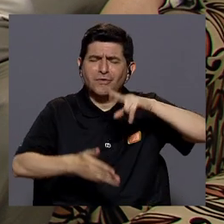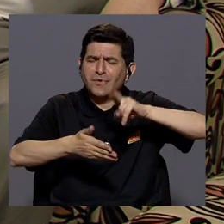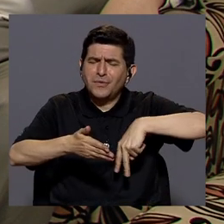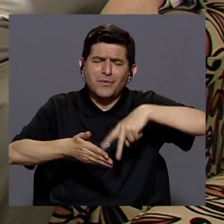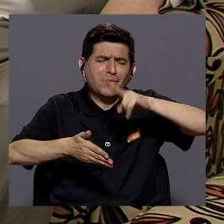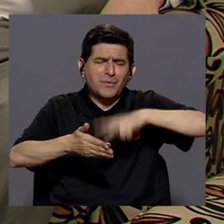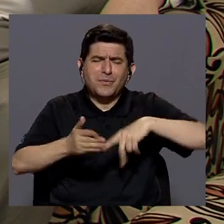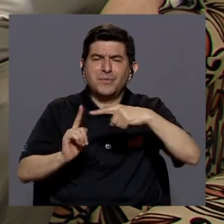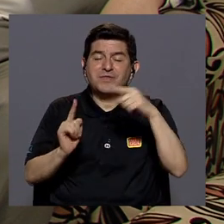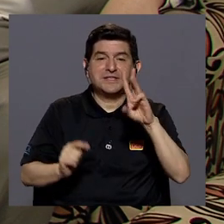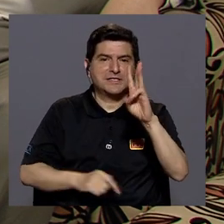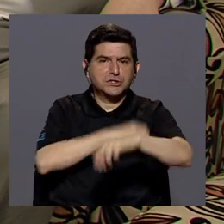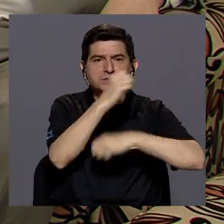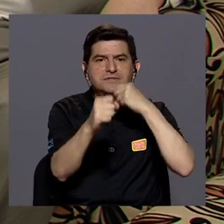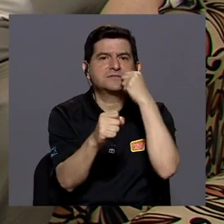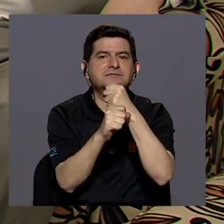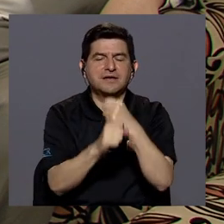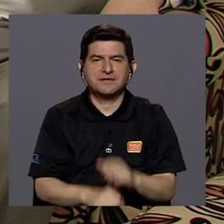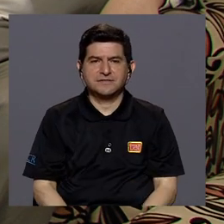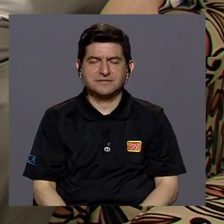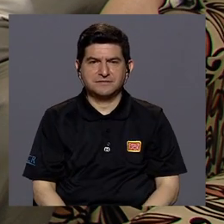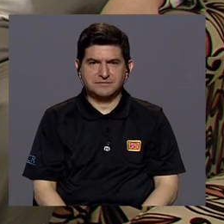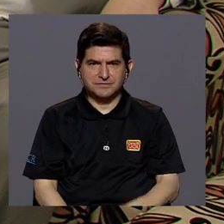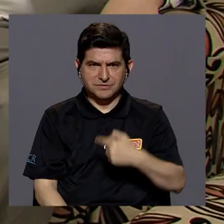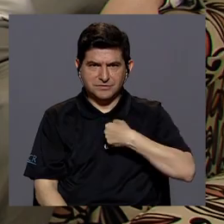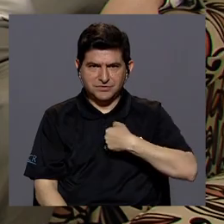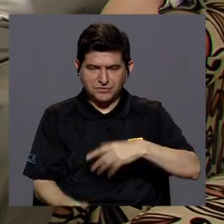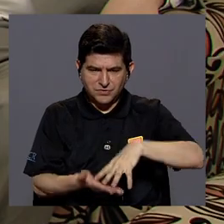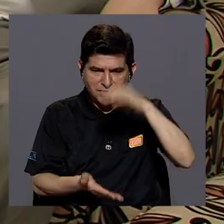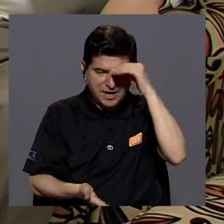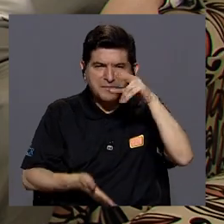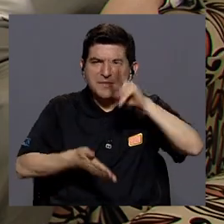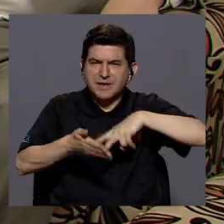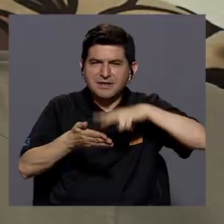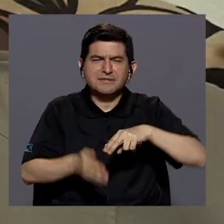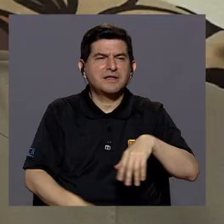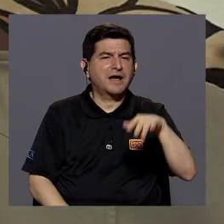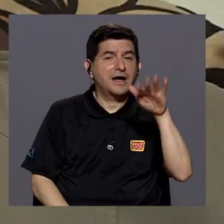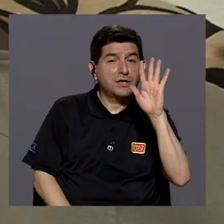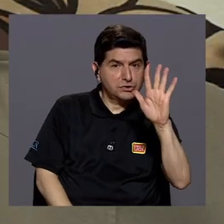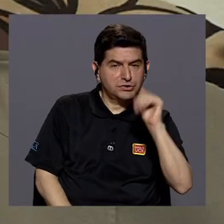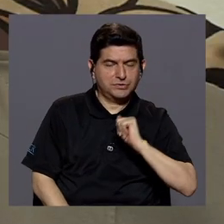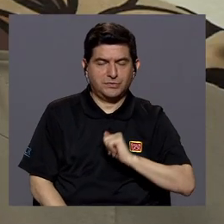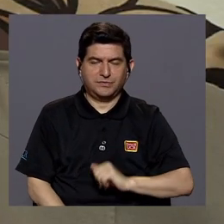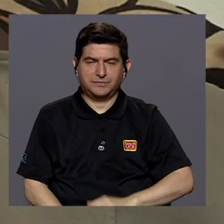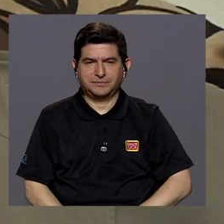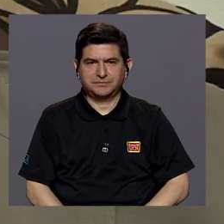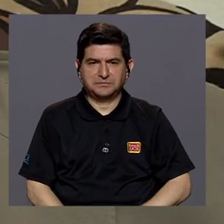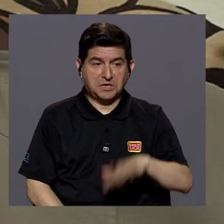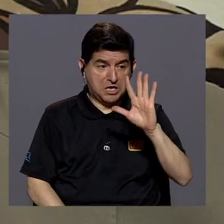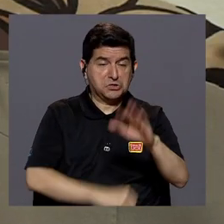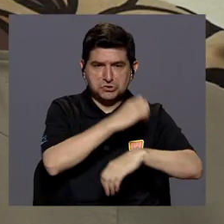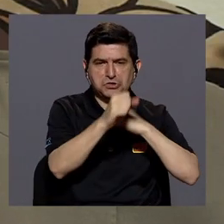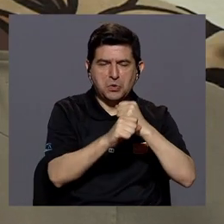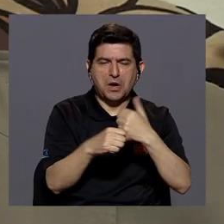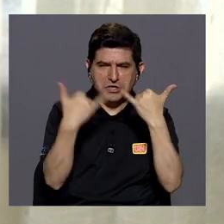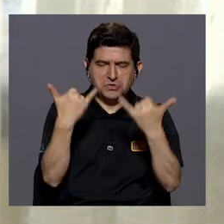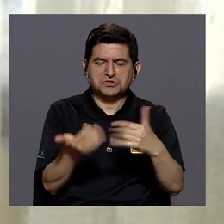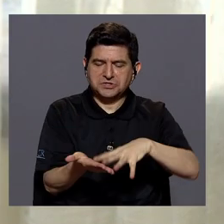desde 6 años. Yo aprendí a leer a los 5. 5 años aprendí a